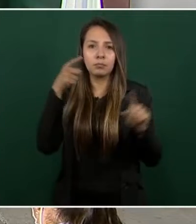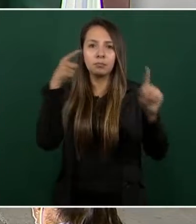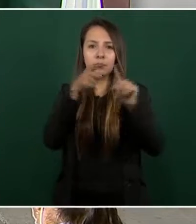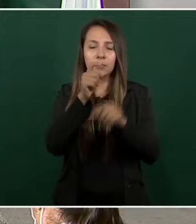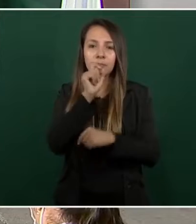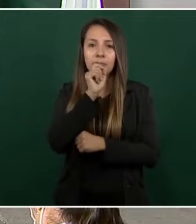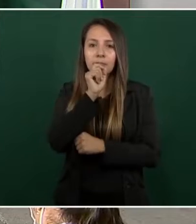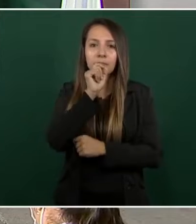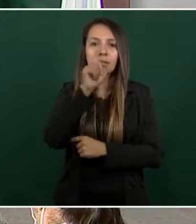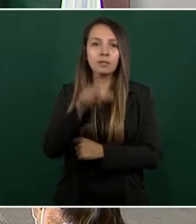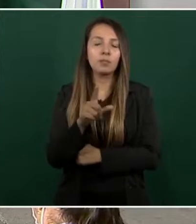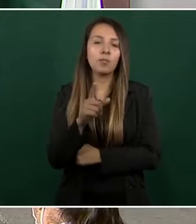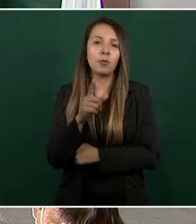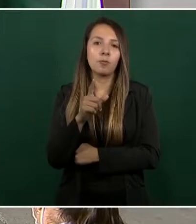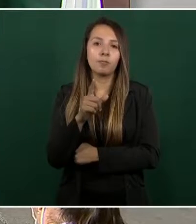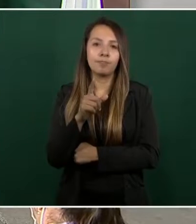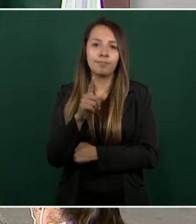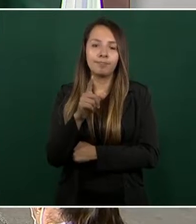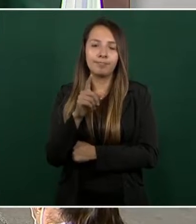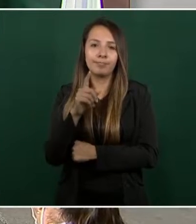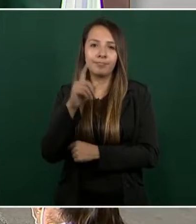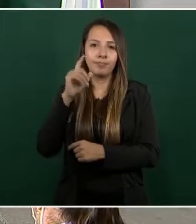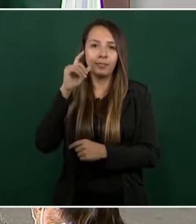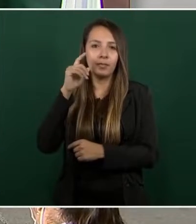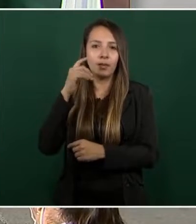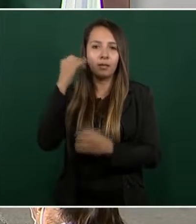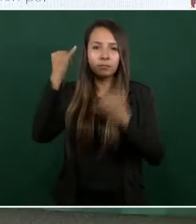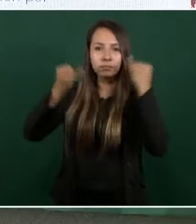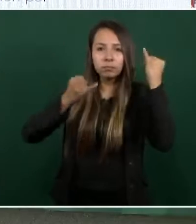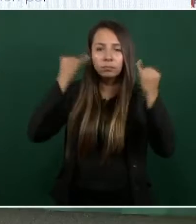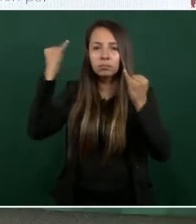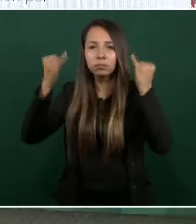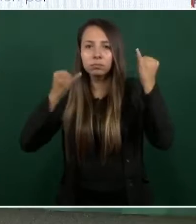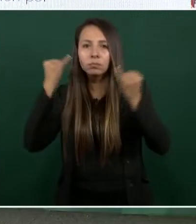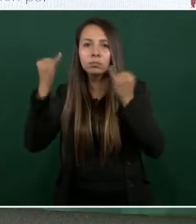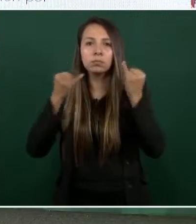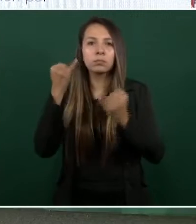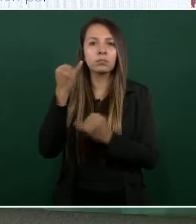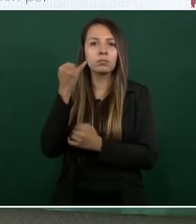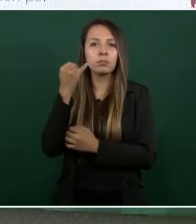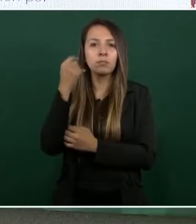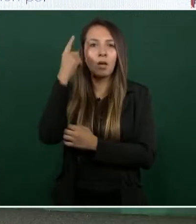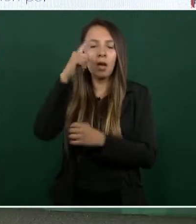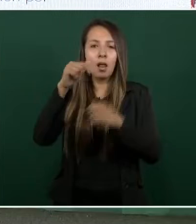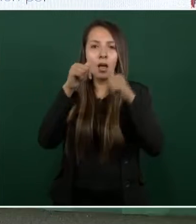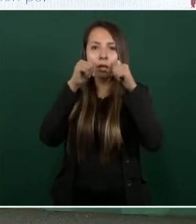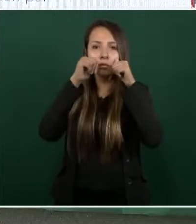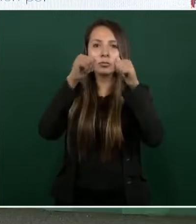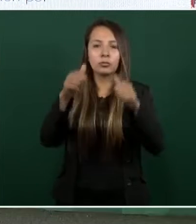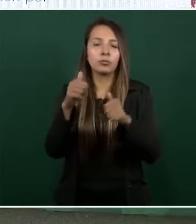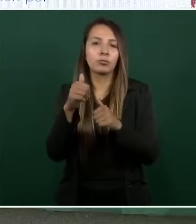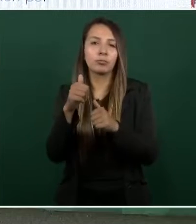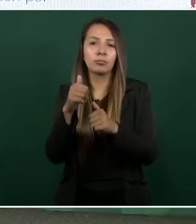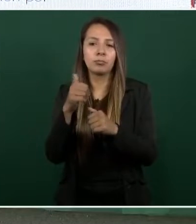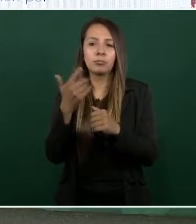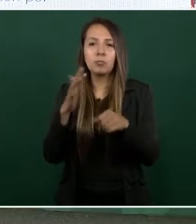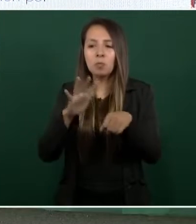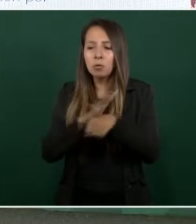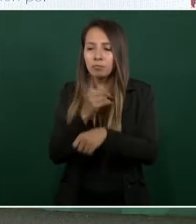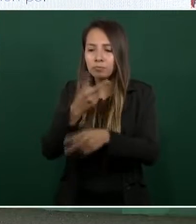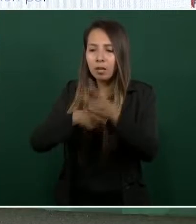de la estrategia que nos marca la atención de las causas que originan la